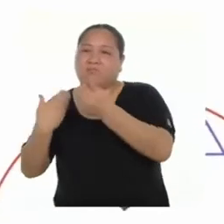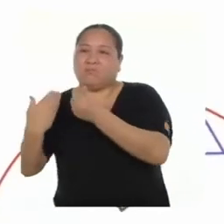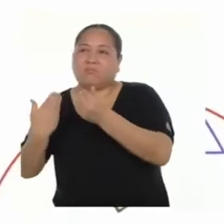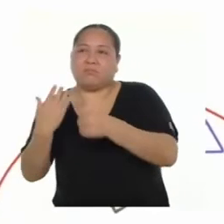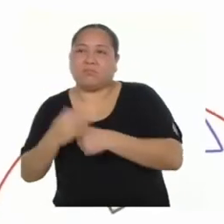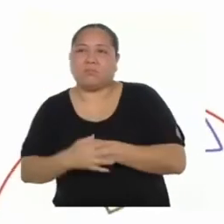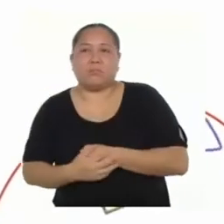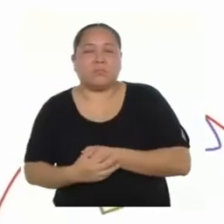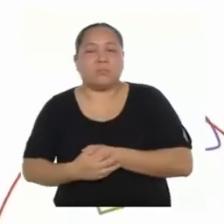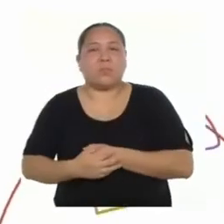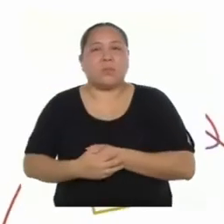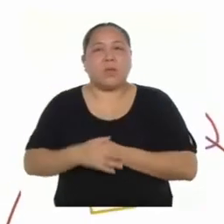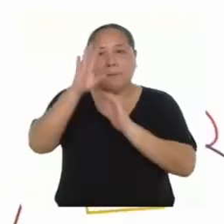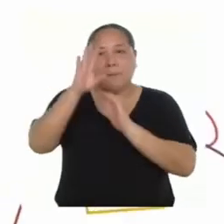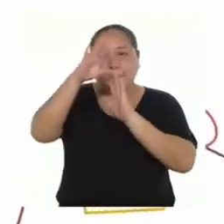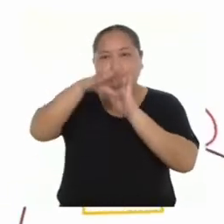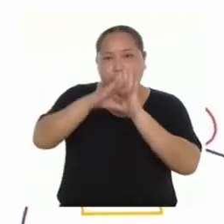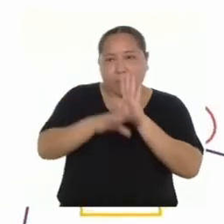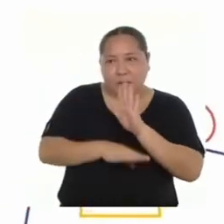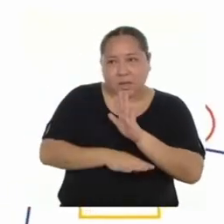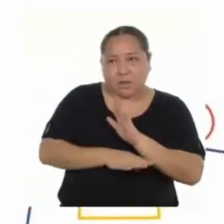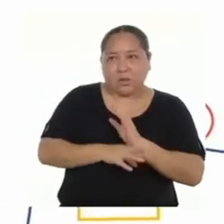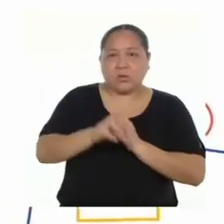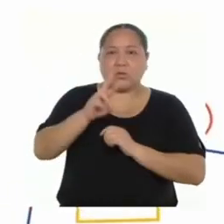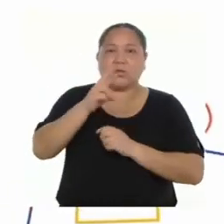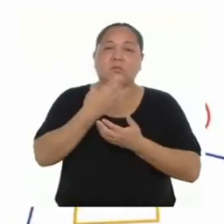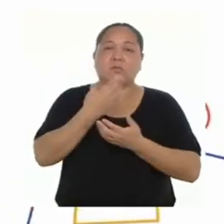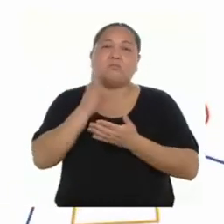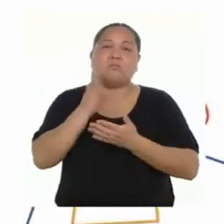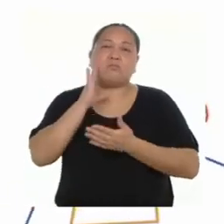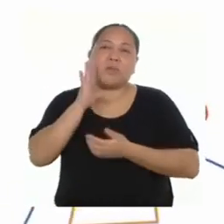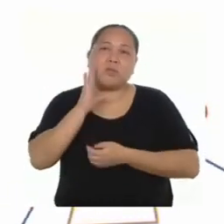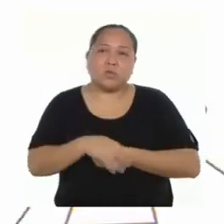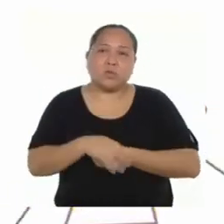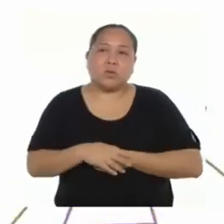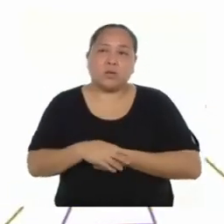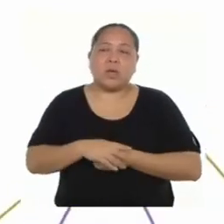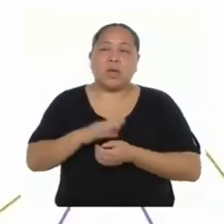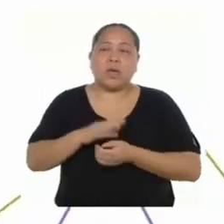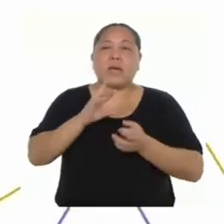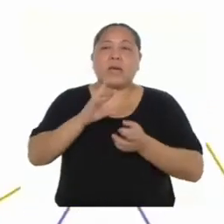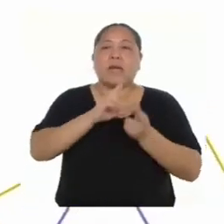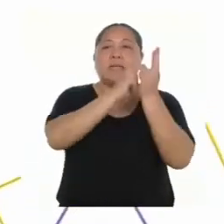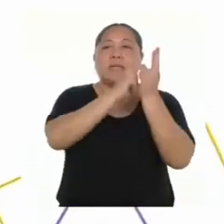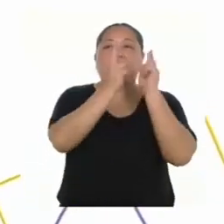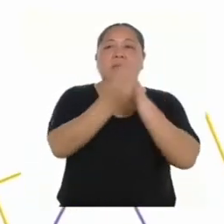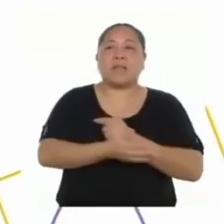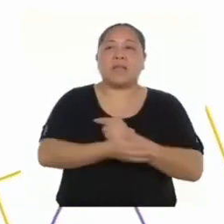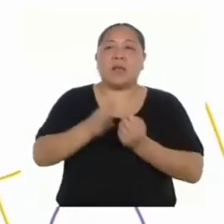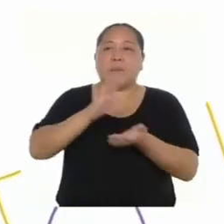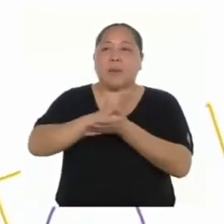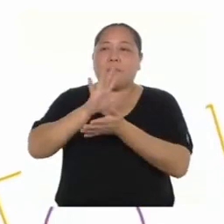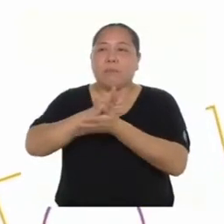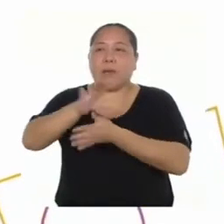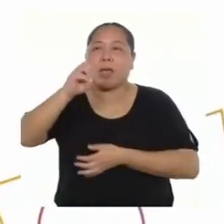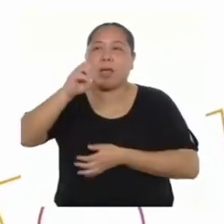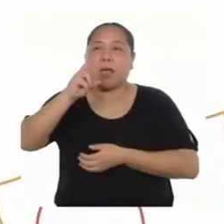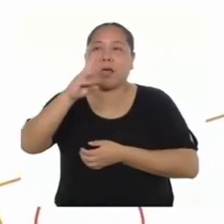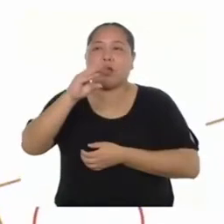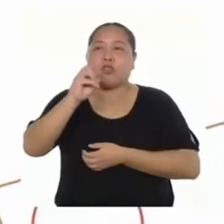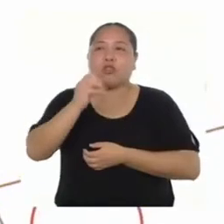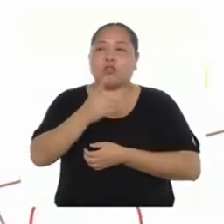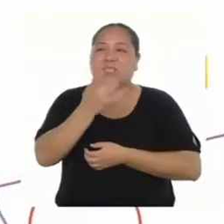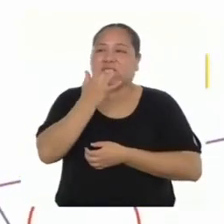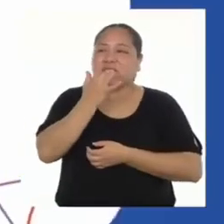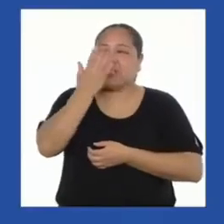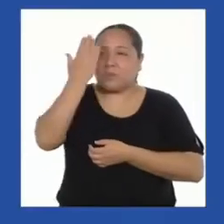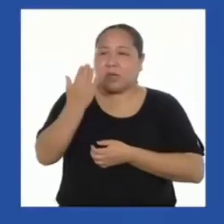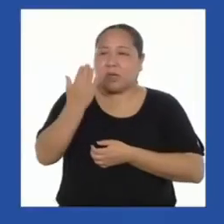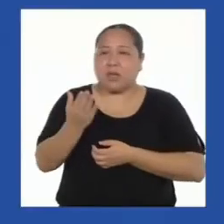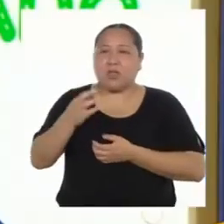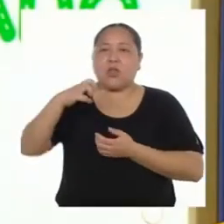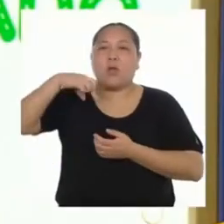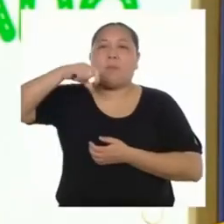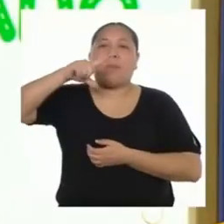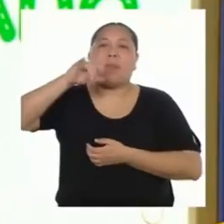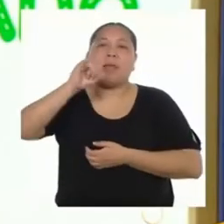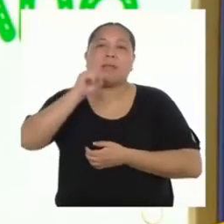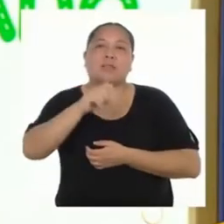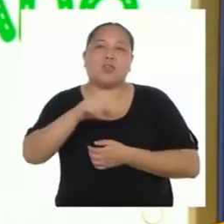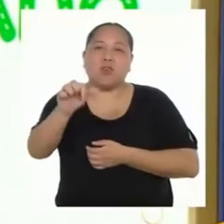procesados. Producir menos residuos, reciclando papel, cartón, vidrio y plástico, entre otras